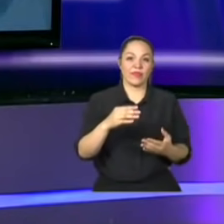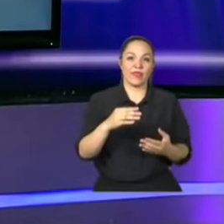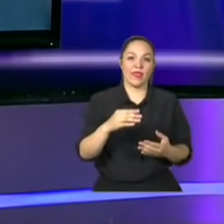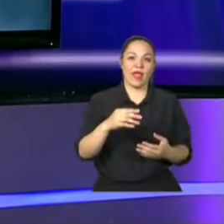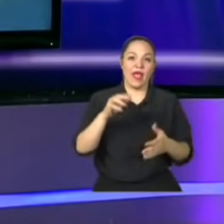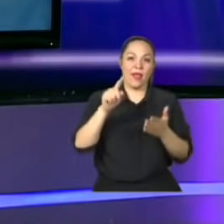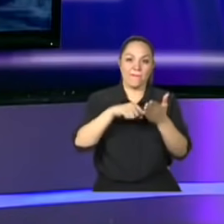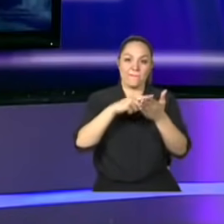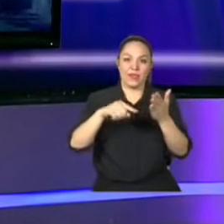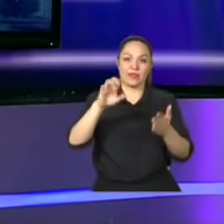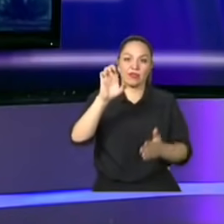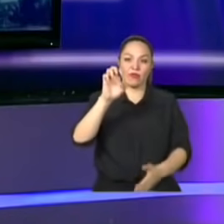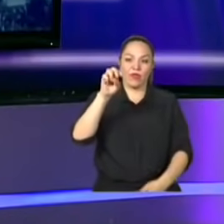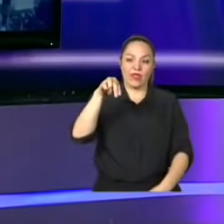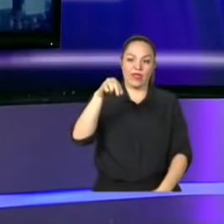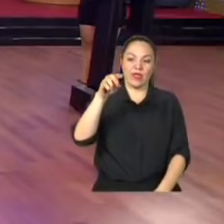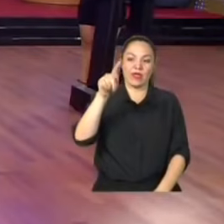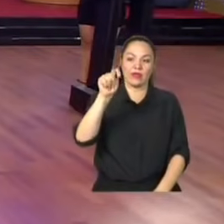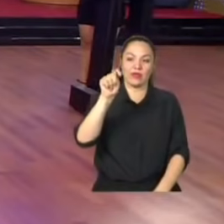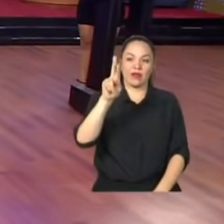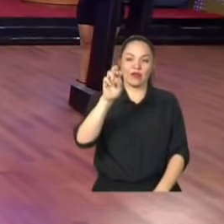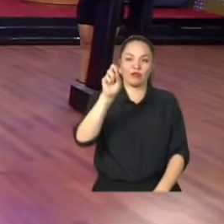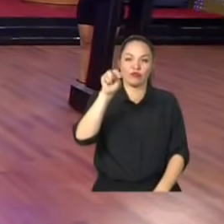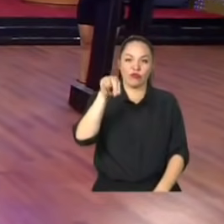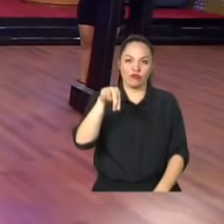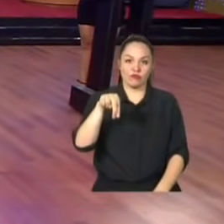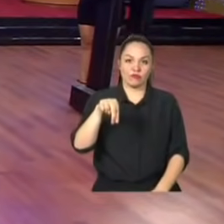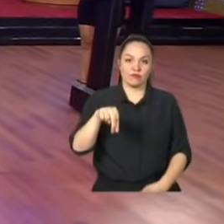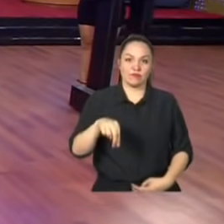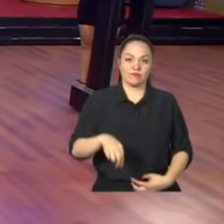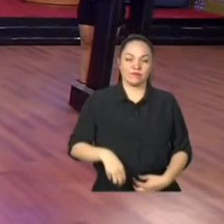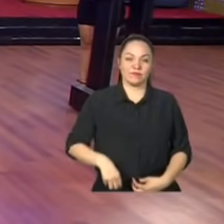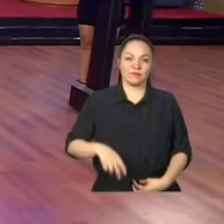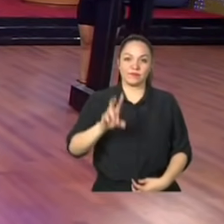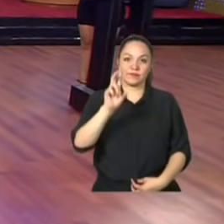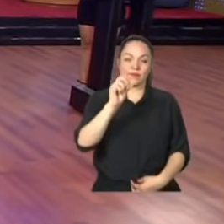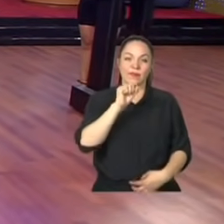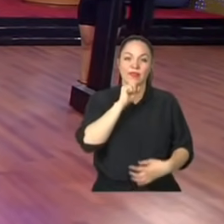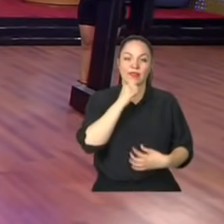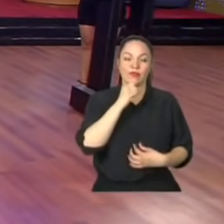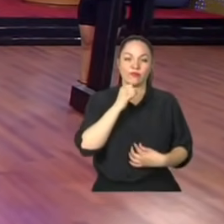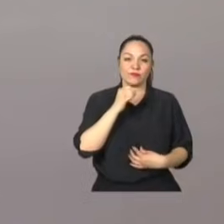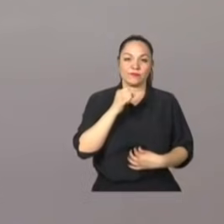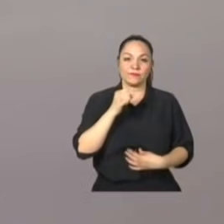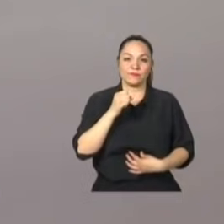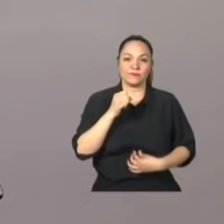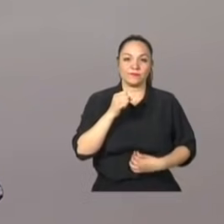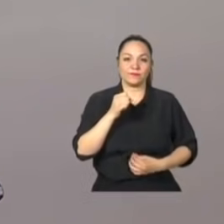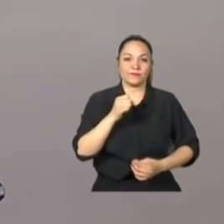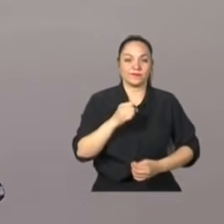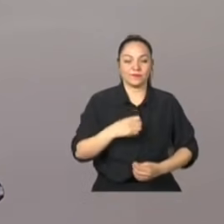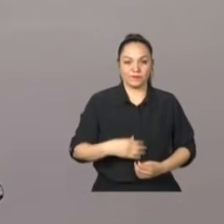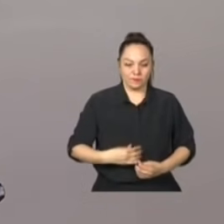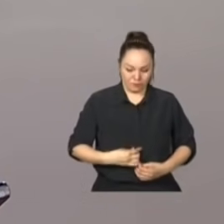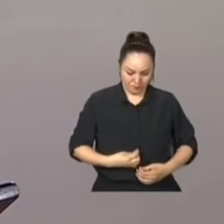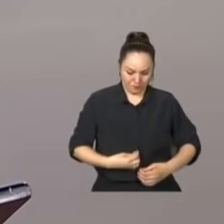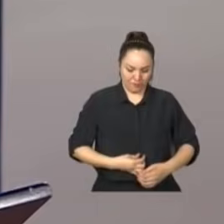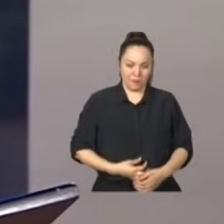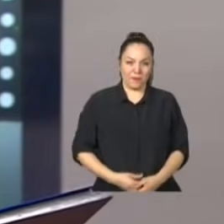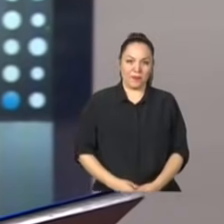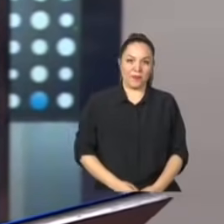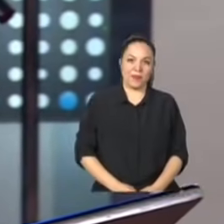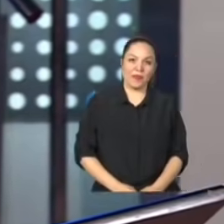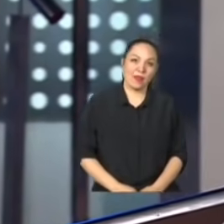partido en Tron. Partido en Tron, Giselle Sampaio. 30 segundos, tiempo libre. ¿Cómo pueden creerle a este